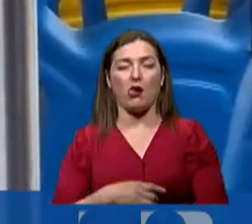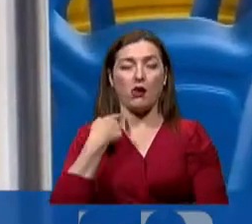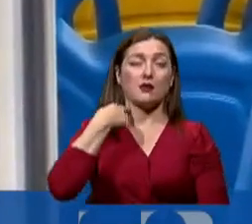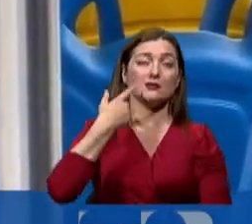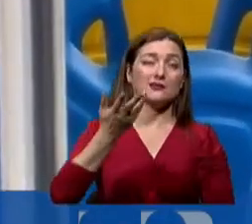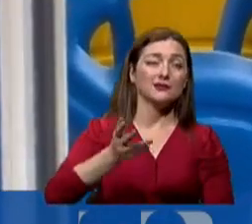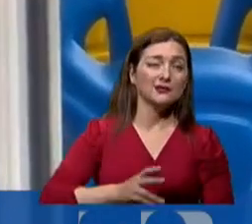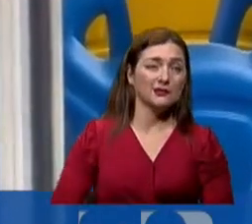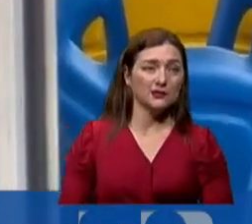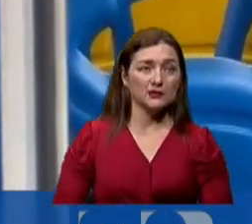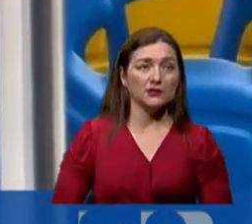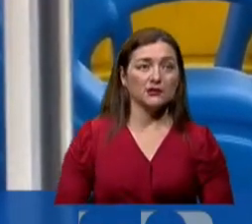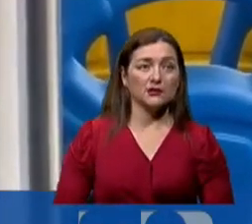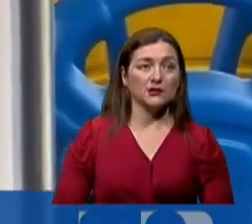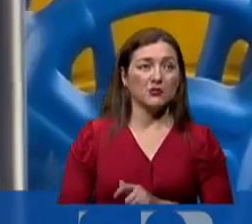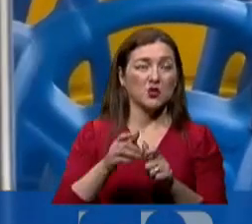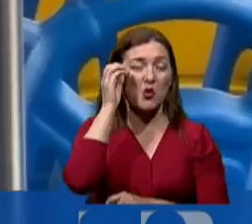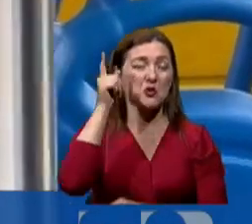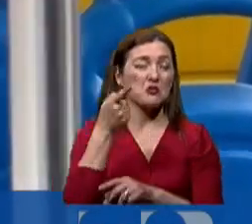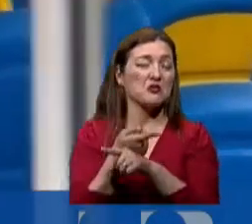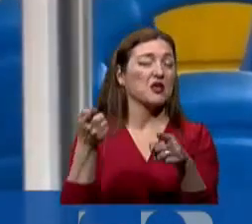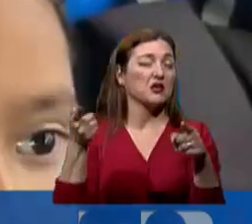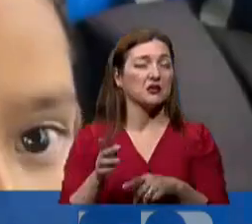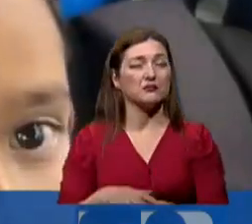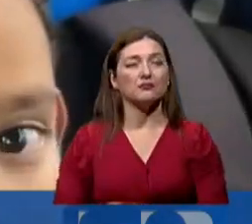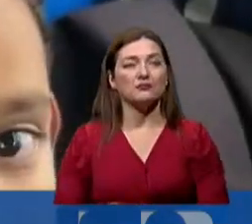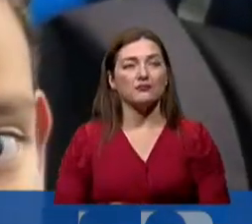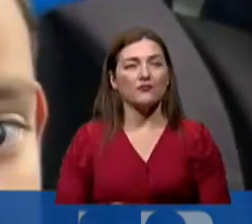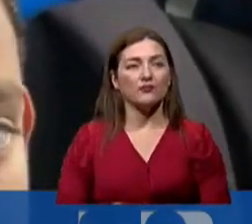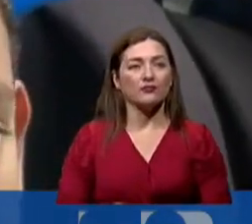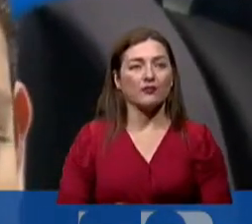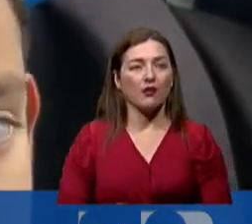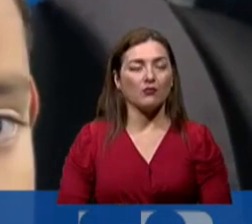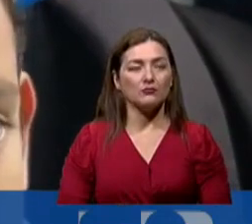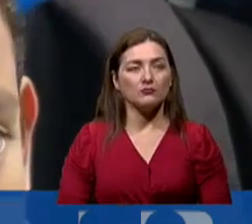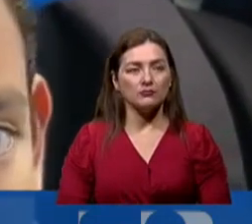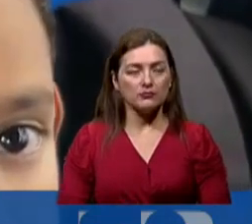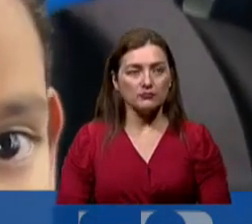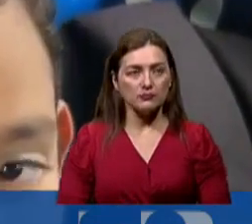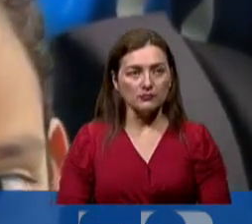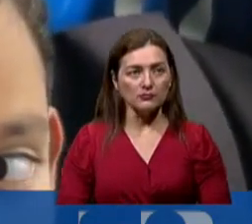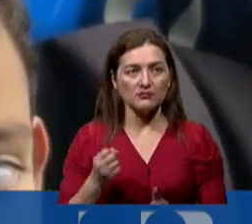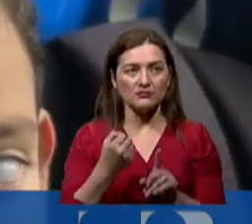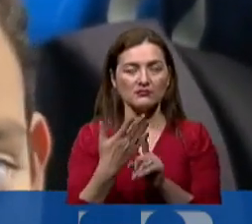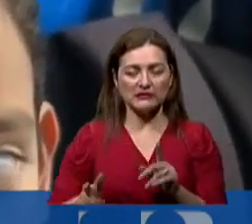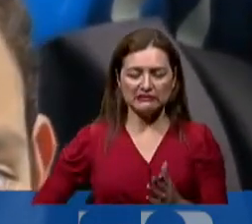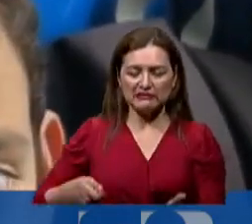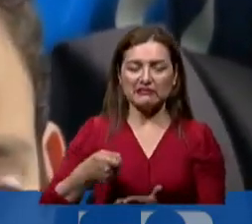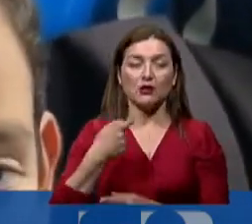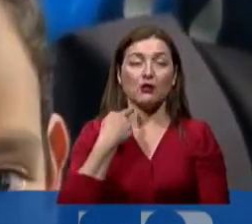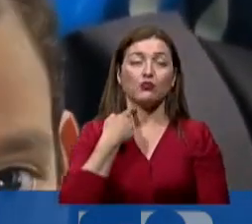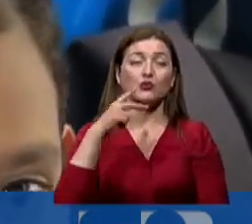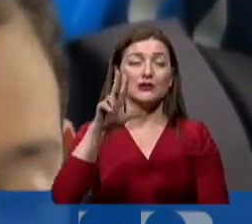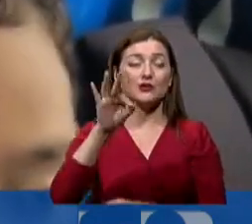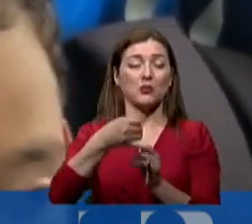Esta decisión ha generado posturas divididas entre los ciudadanos. Nos afecta bastante el bolsillo. Y más que todo